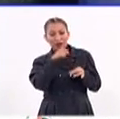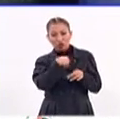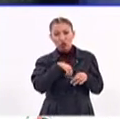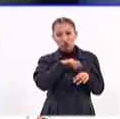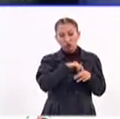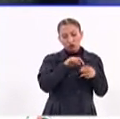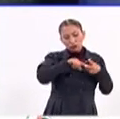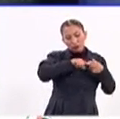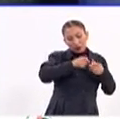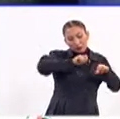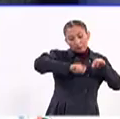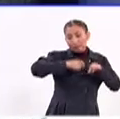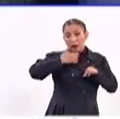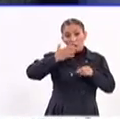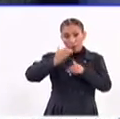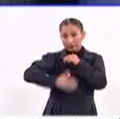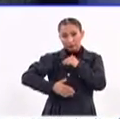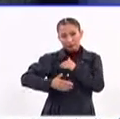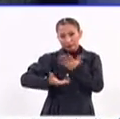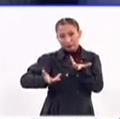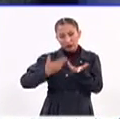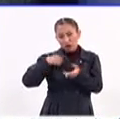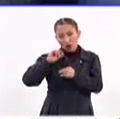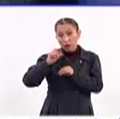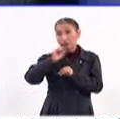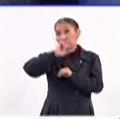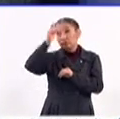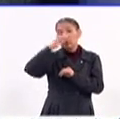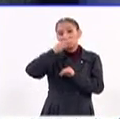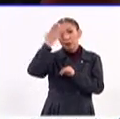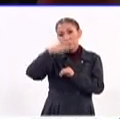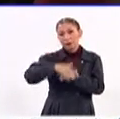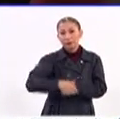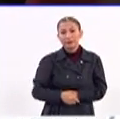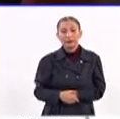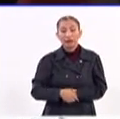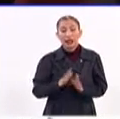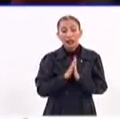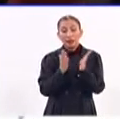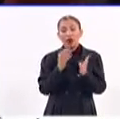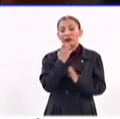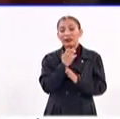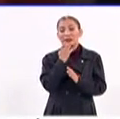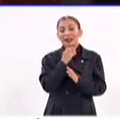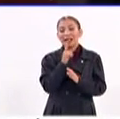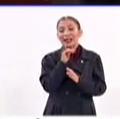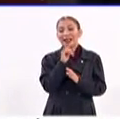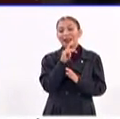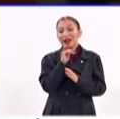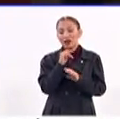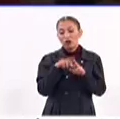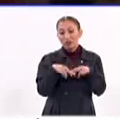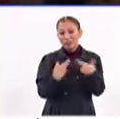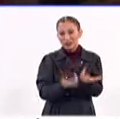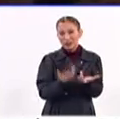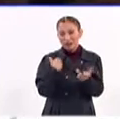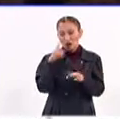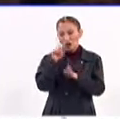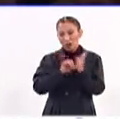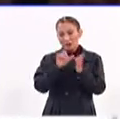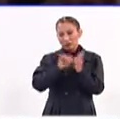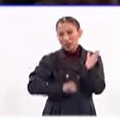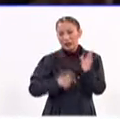que nosotros no podemos agotar, porque no somos expertos de todo. El libro Tepic Literario, revista mensual de